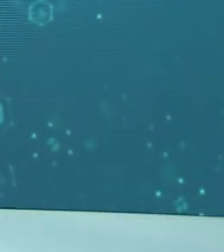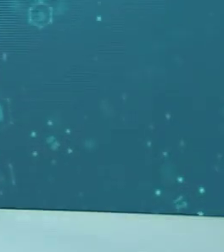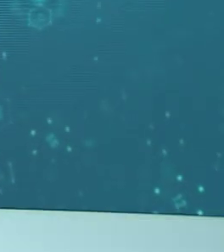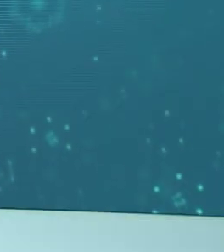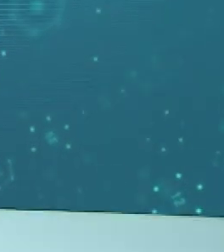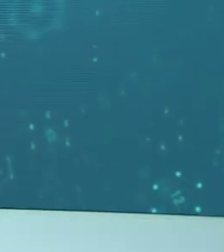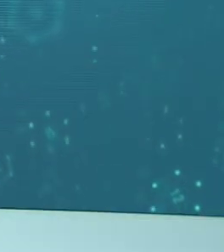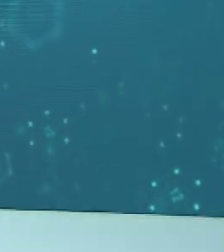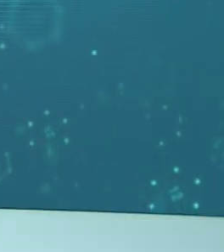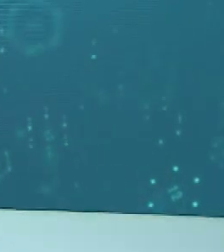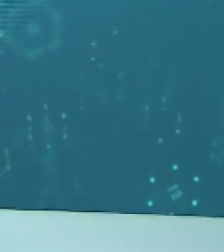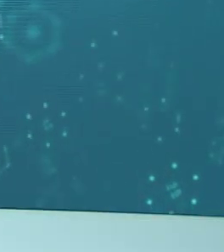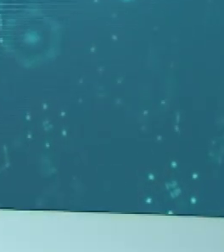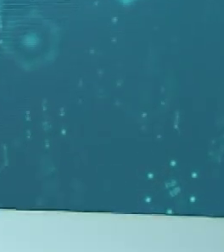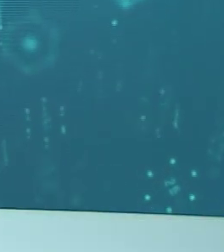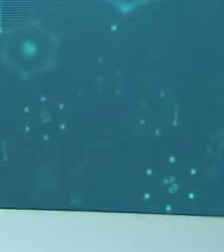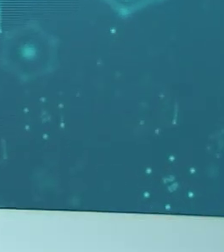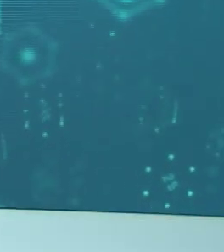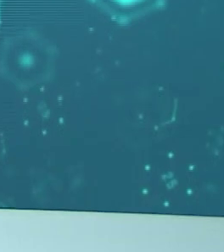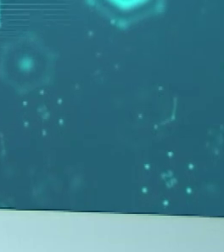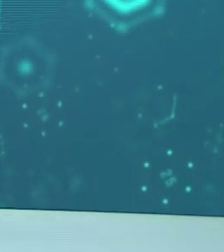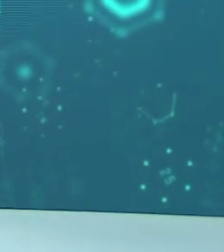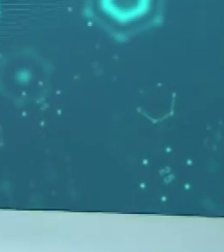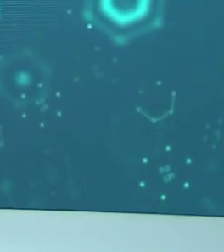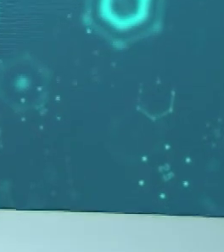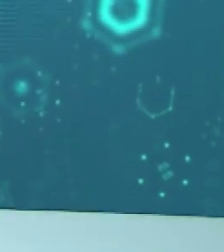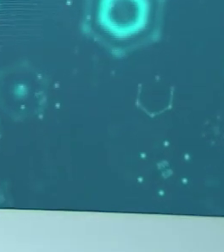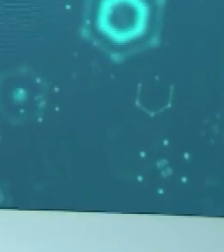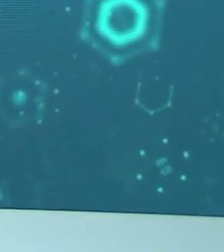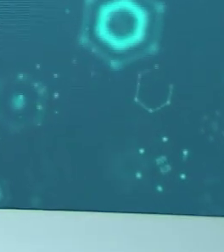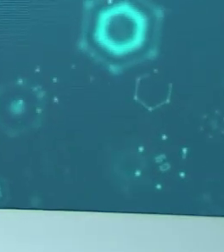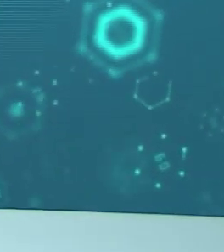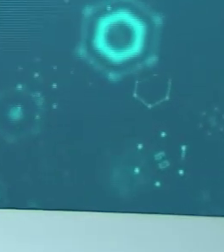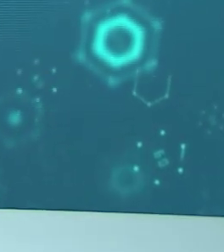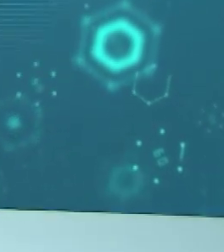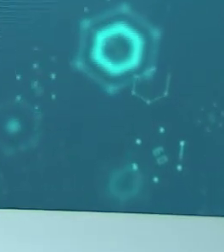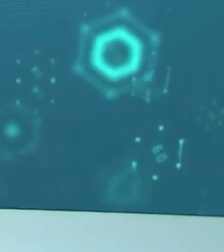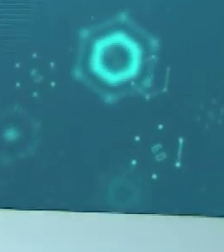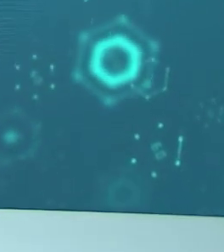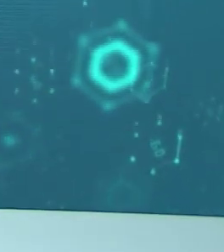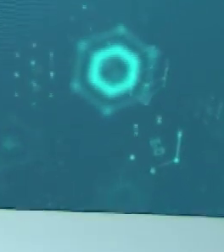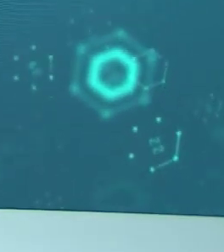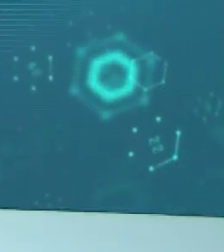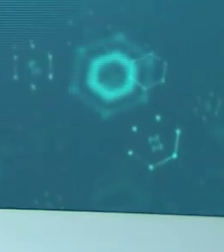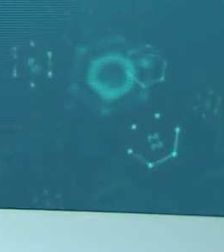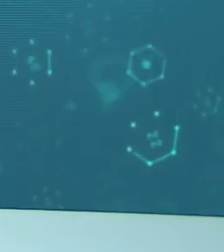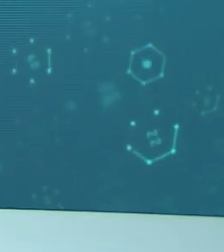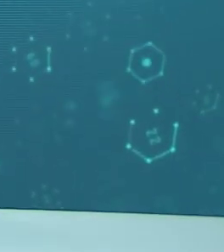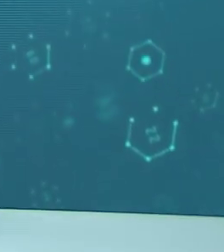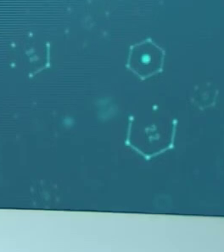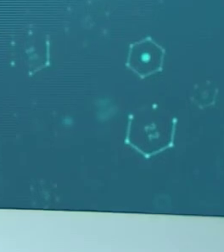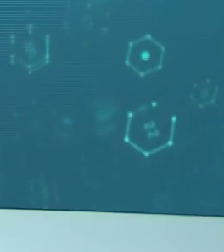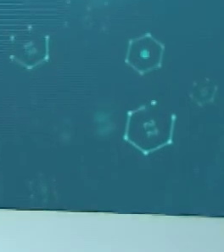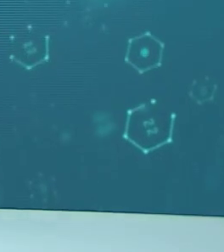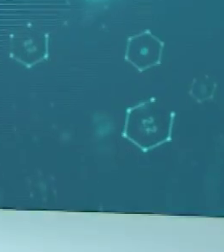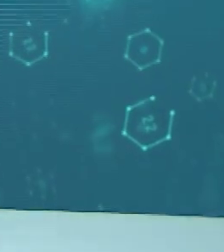Final para esta edición de Noticias. Como siempre, gracias por estar acompañándonos. Recuerden que a partir de las 12 nos reencontramos en otra edición informativa